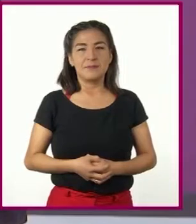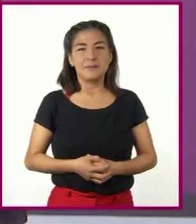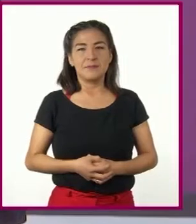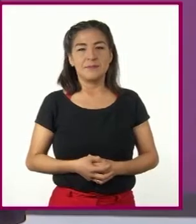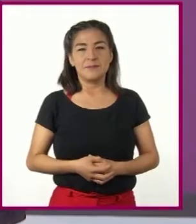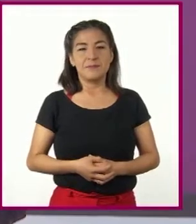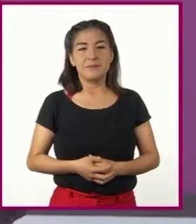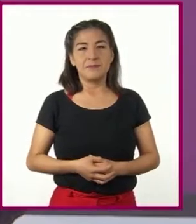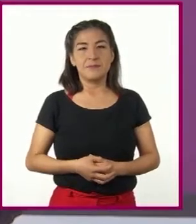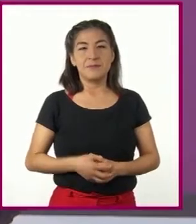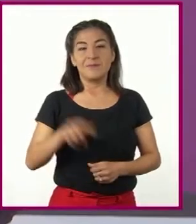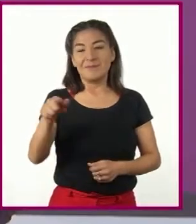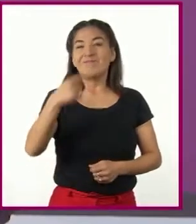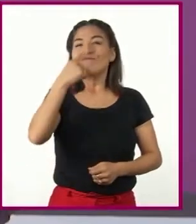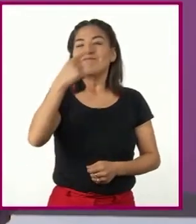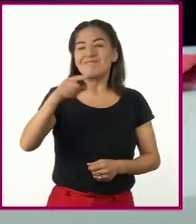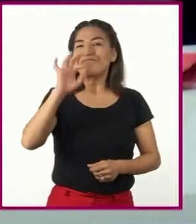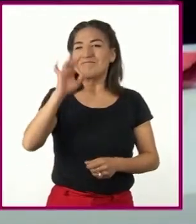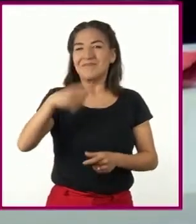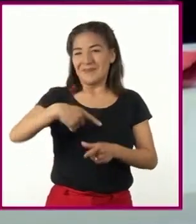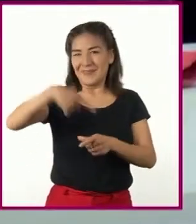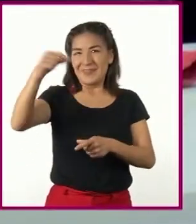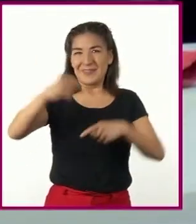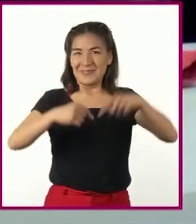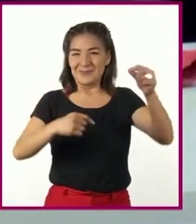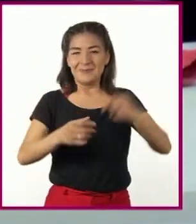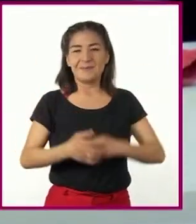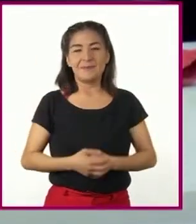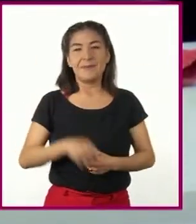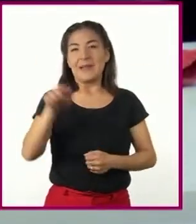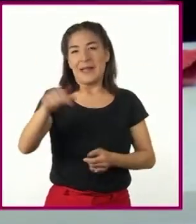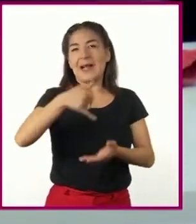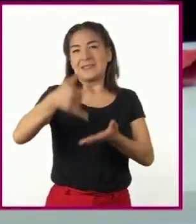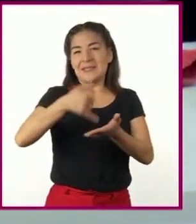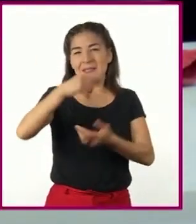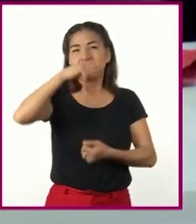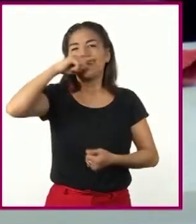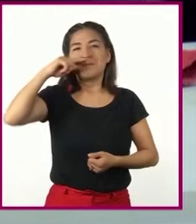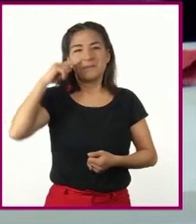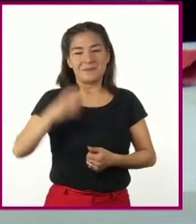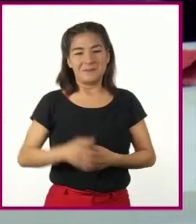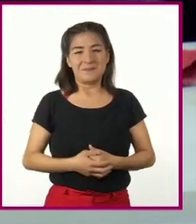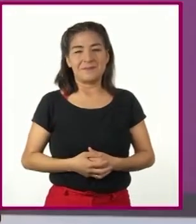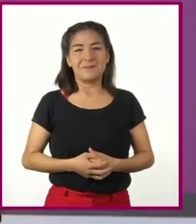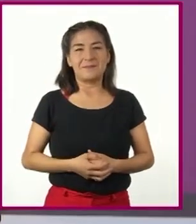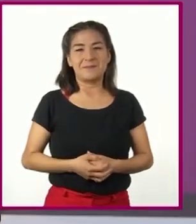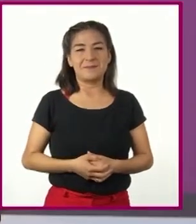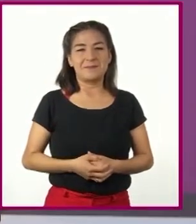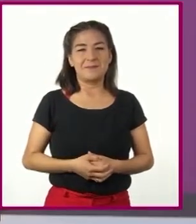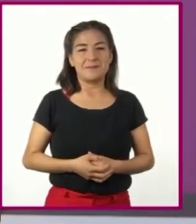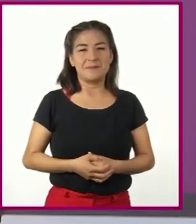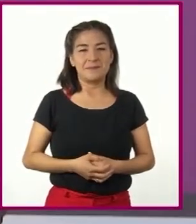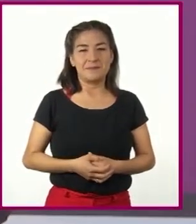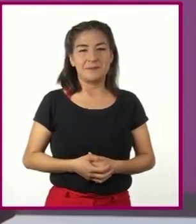Muy bien. El eucalipto huele muy bien. Y aceite de canela. Correcto.